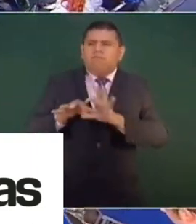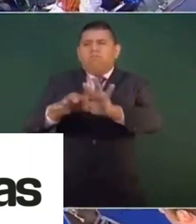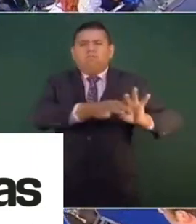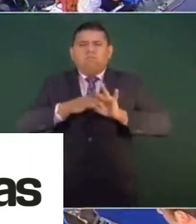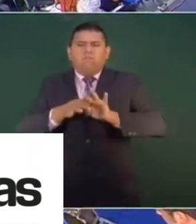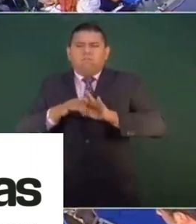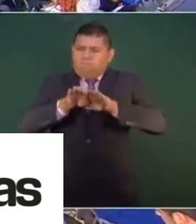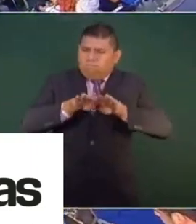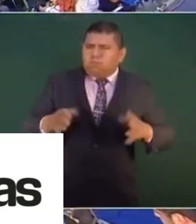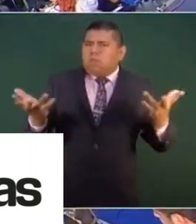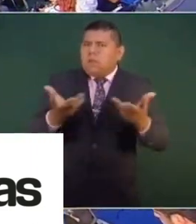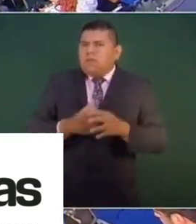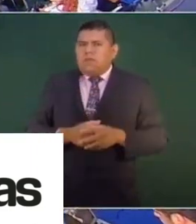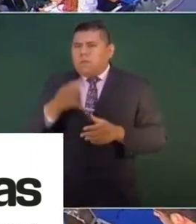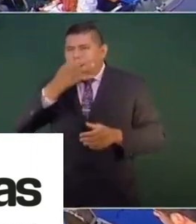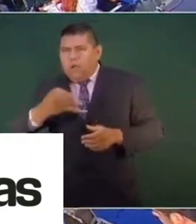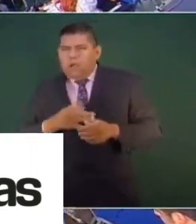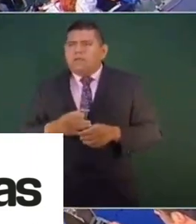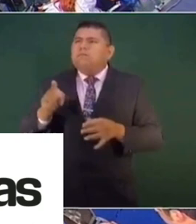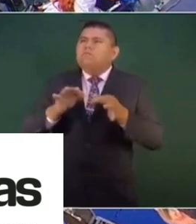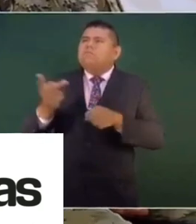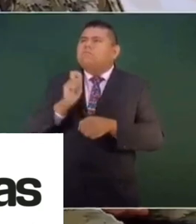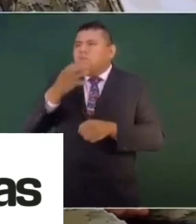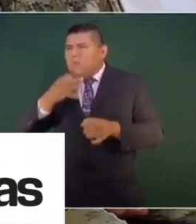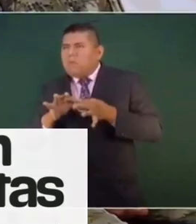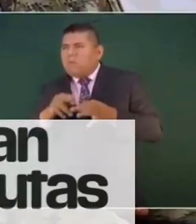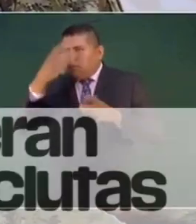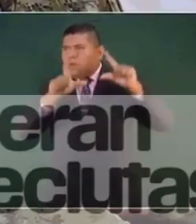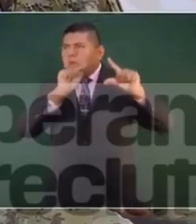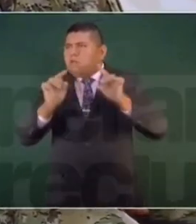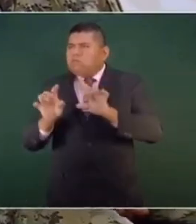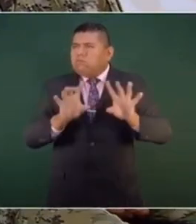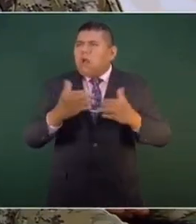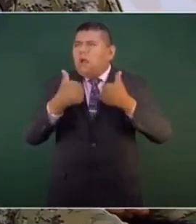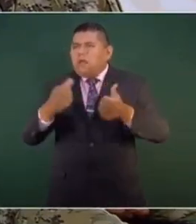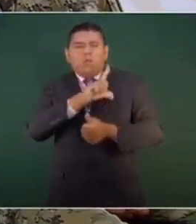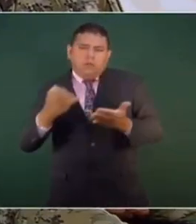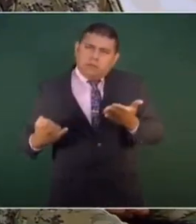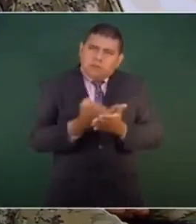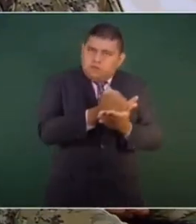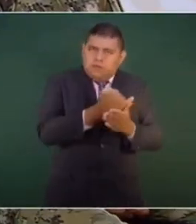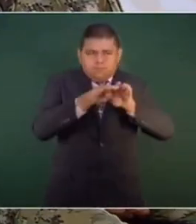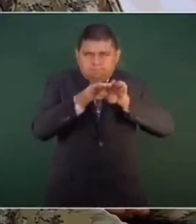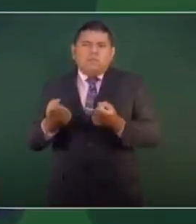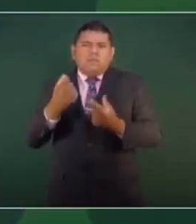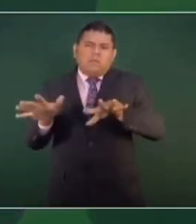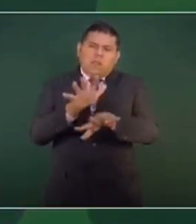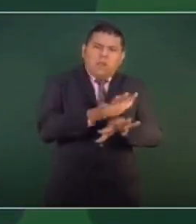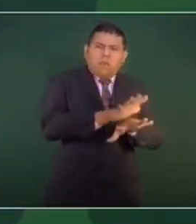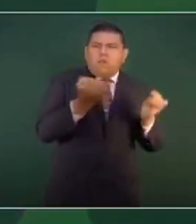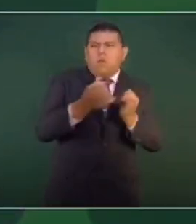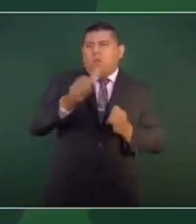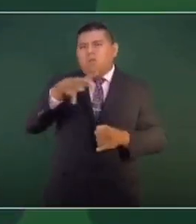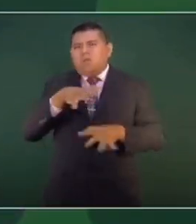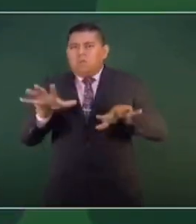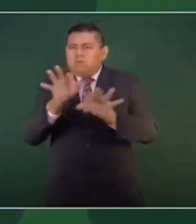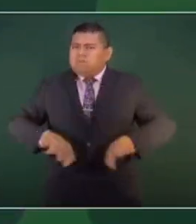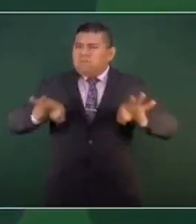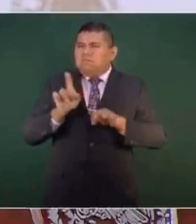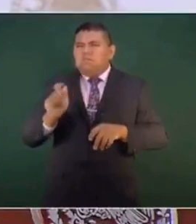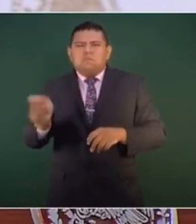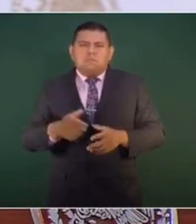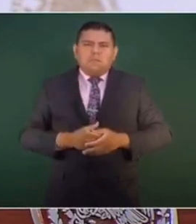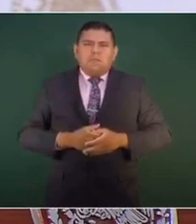juntos, recibimos el parte, el reporte de lo sucedido en el país y tomamos las decisiones de manera conjunta. Otro cambio también importante